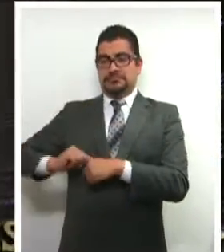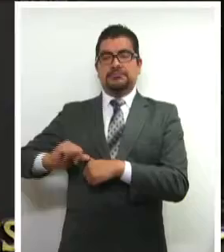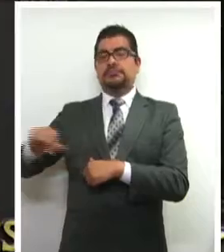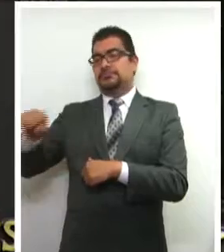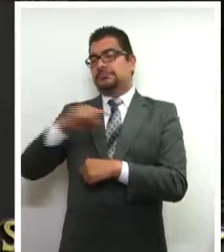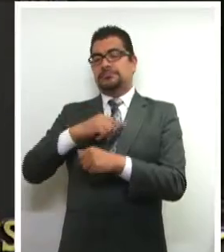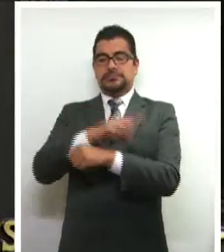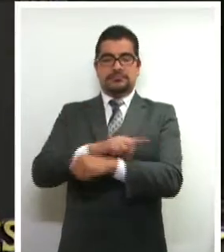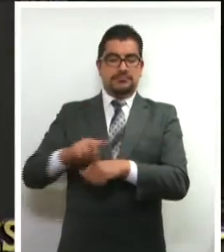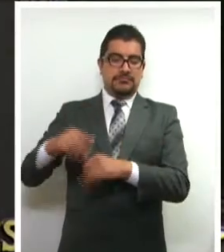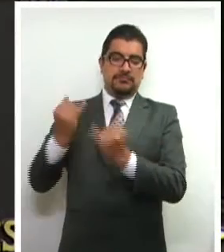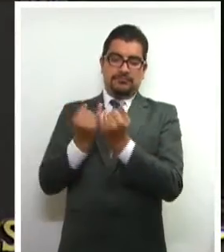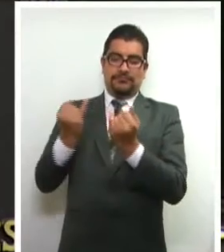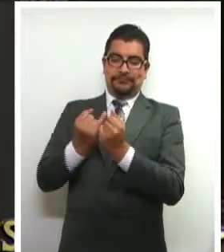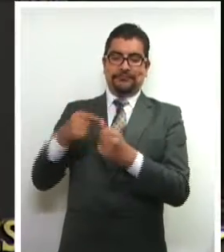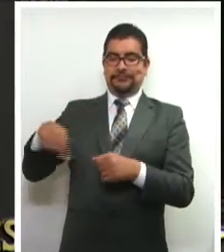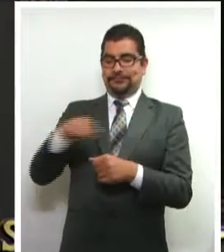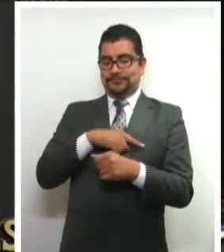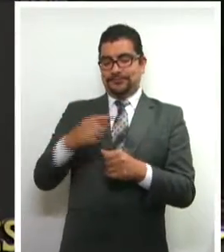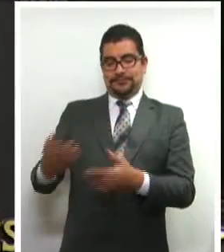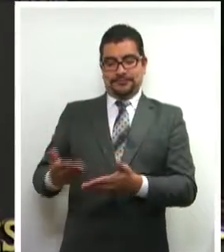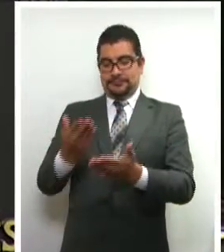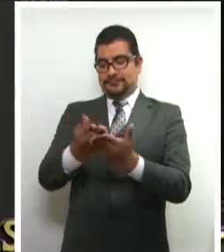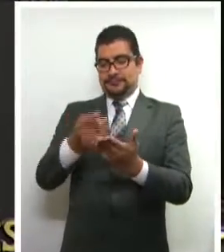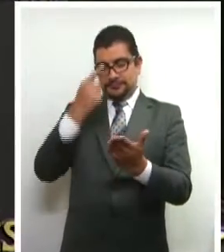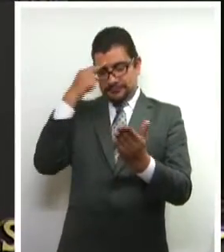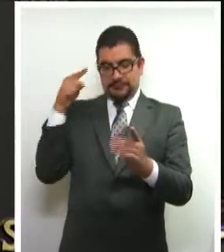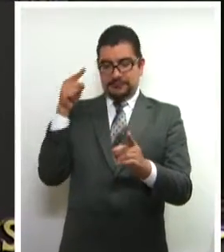la propuesta que se realiza de la presente iniciativa tiene como